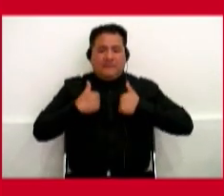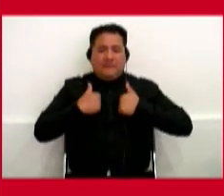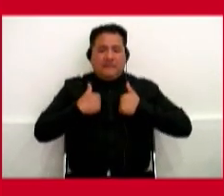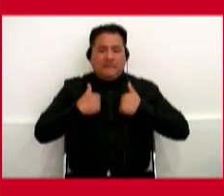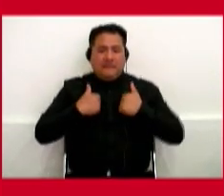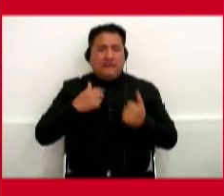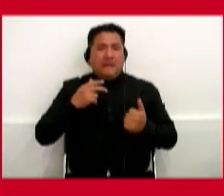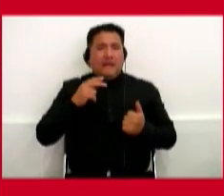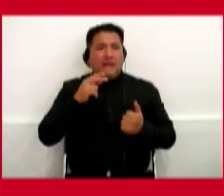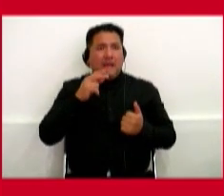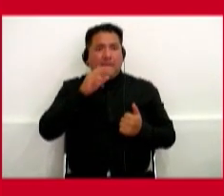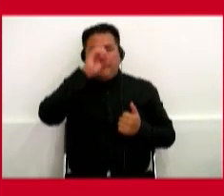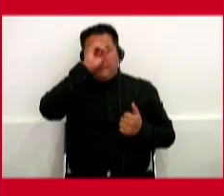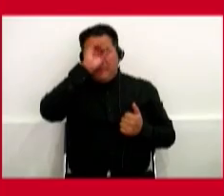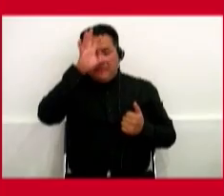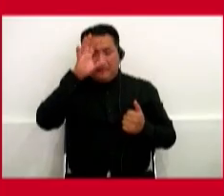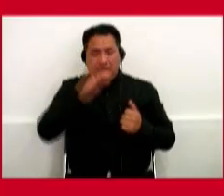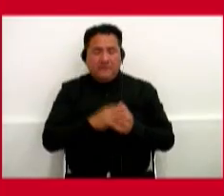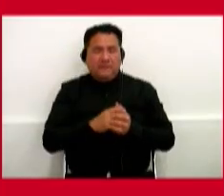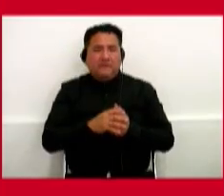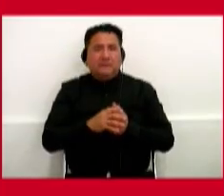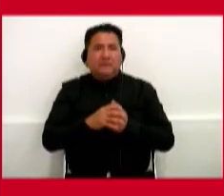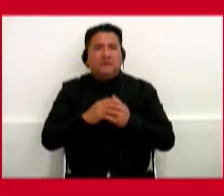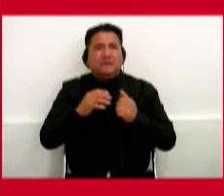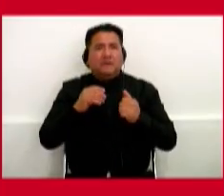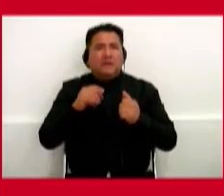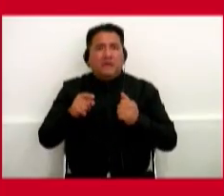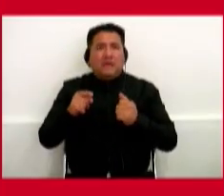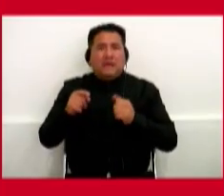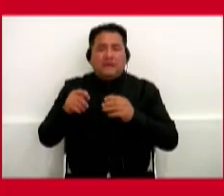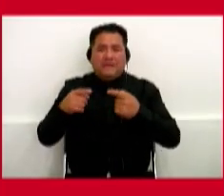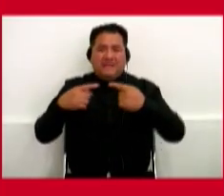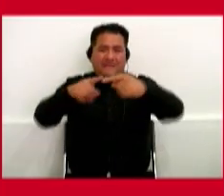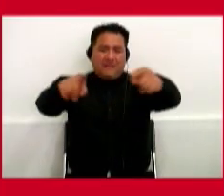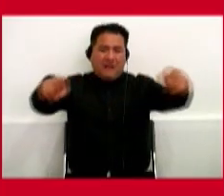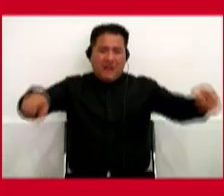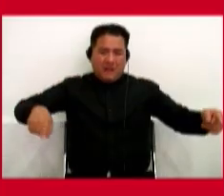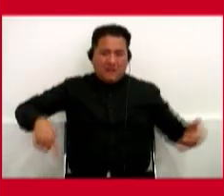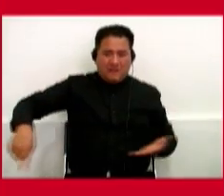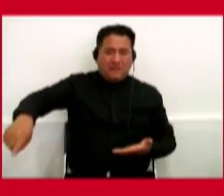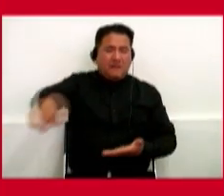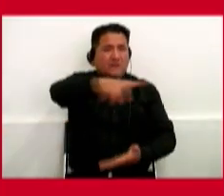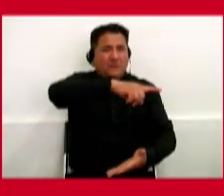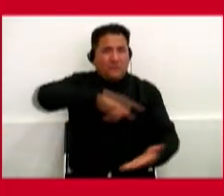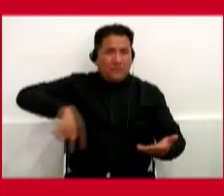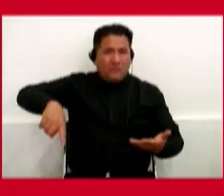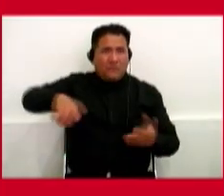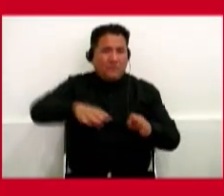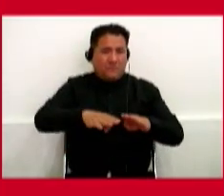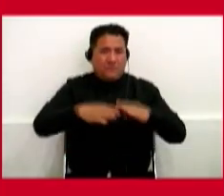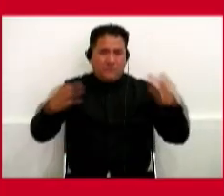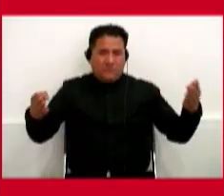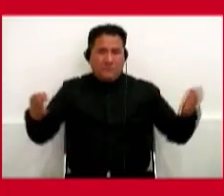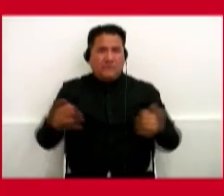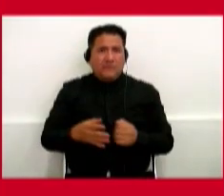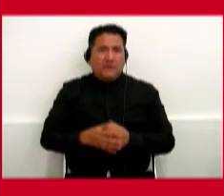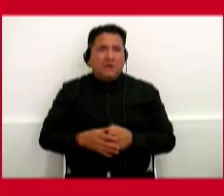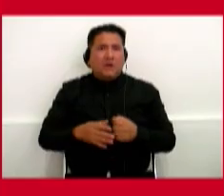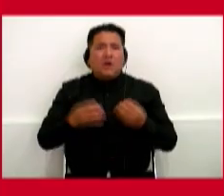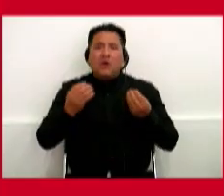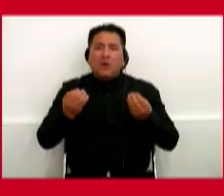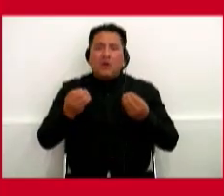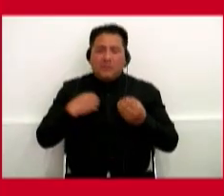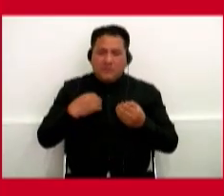también lo hemos escuchado bastante, sobre todo en la minería de tajo abierto, que tiene que ver con las aplicaciones de estrategia de ley de